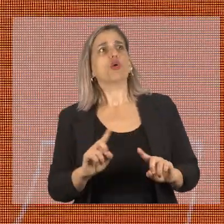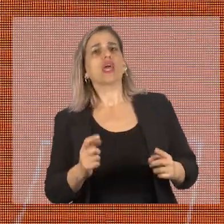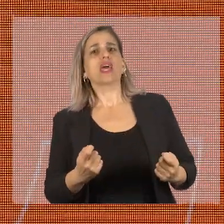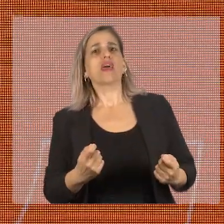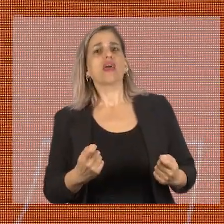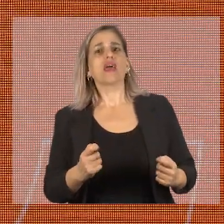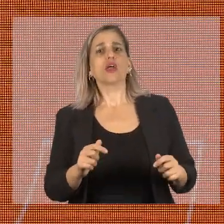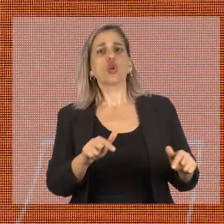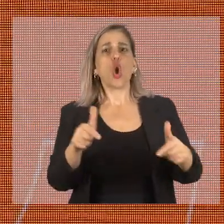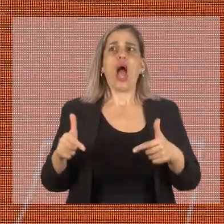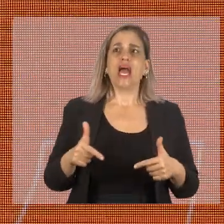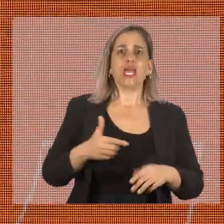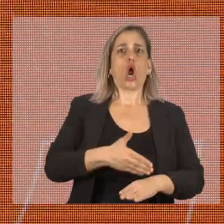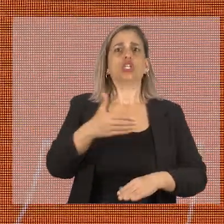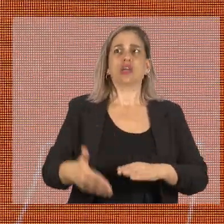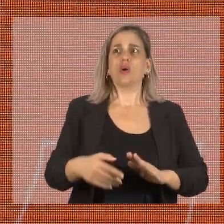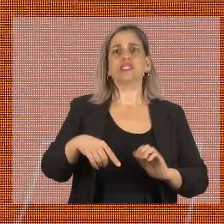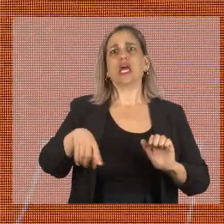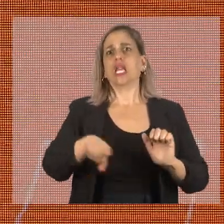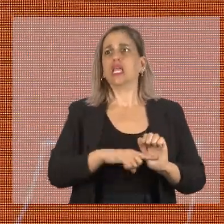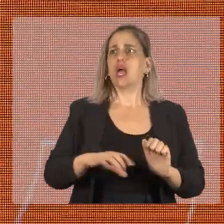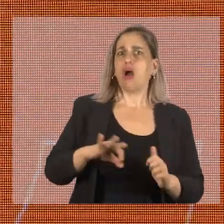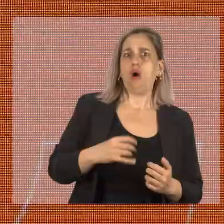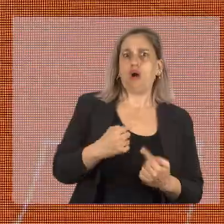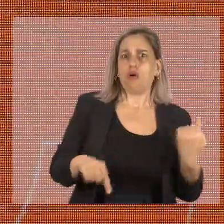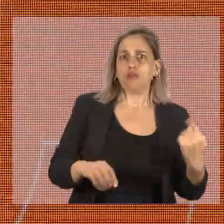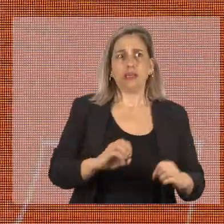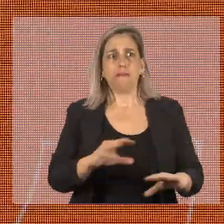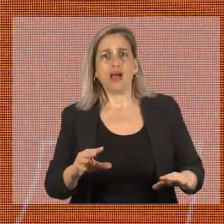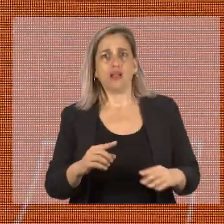hayamos recibido consecuencias